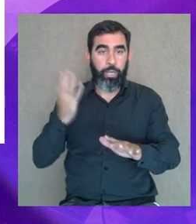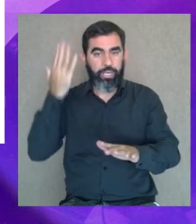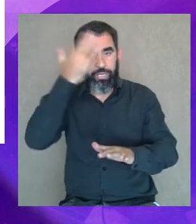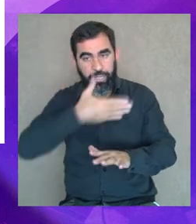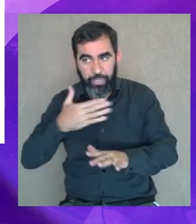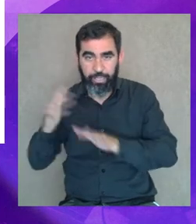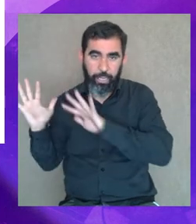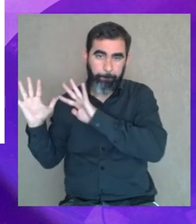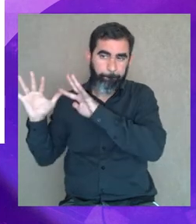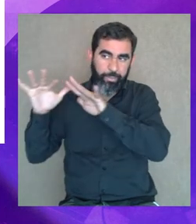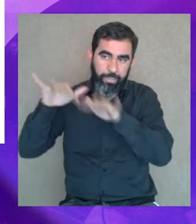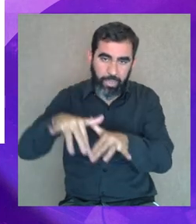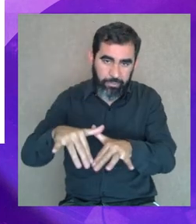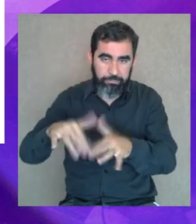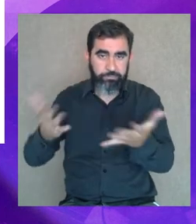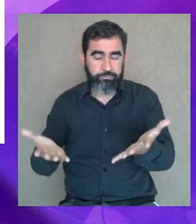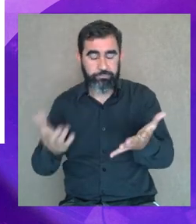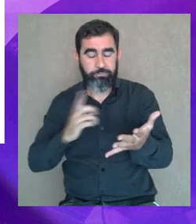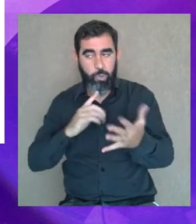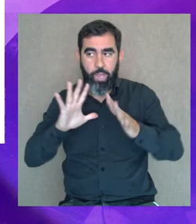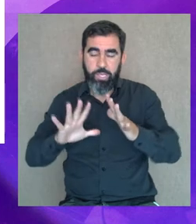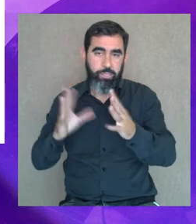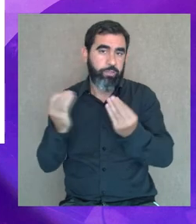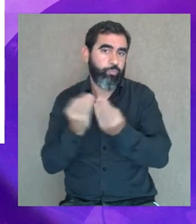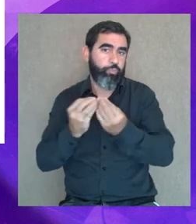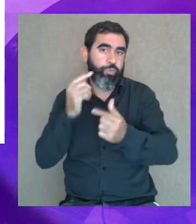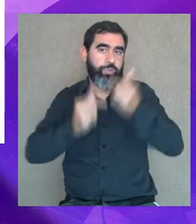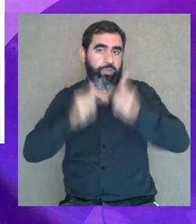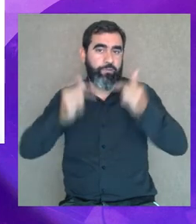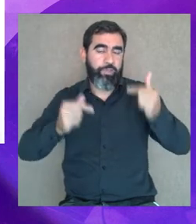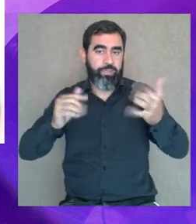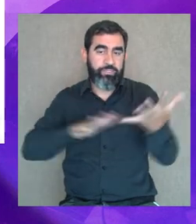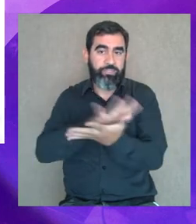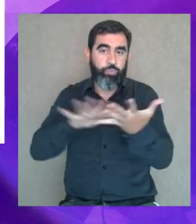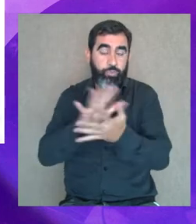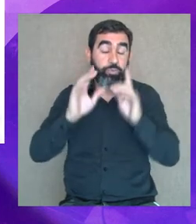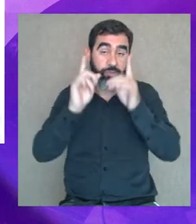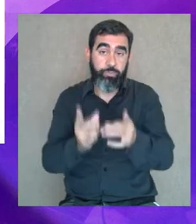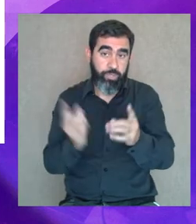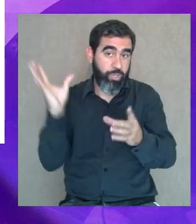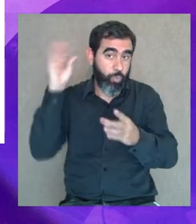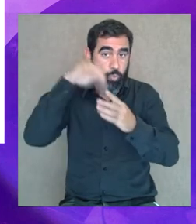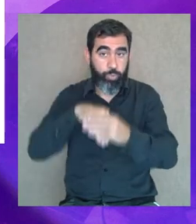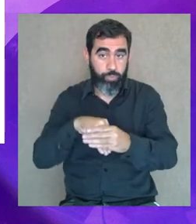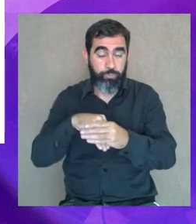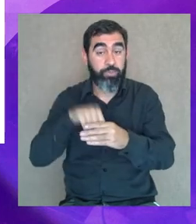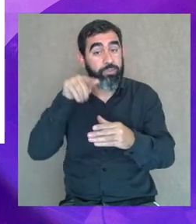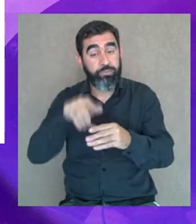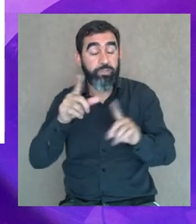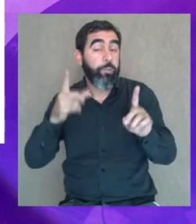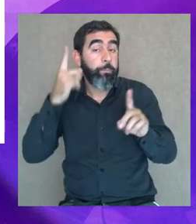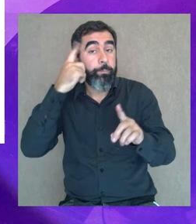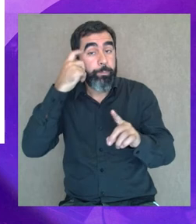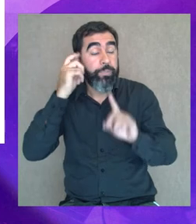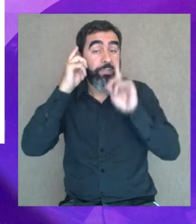negra al ser una mujer migrante me atraviesa varias varios elementos digamos ahí y forma